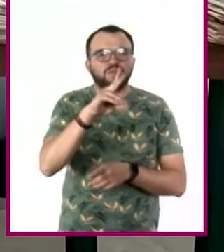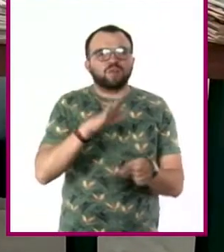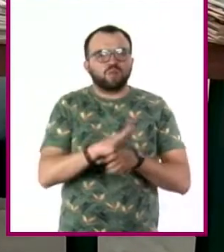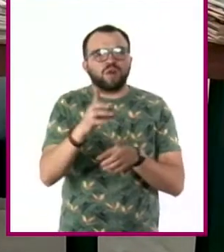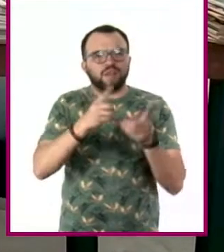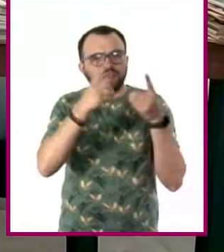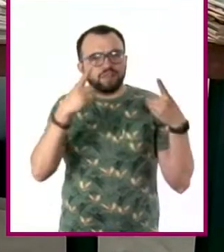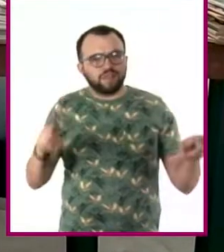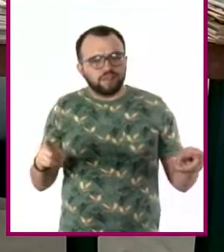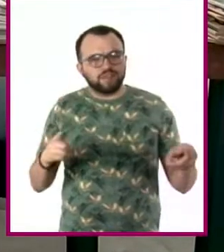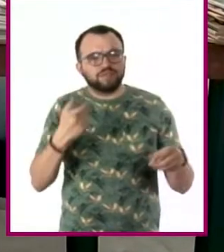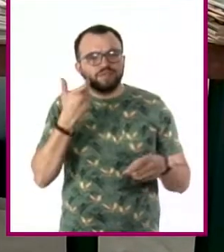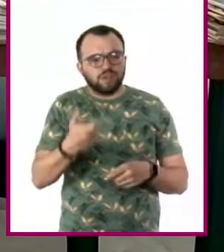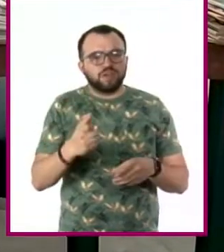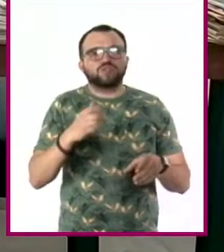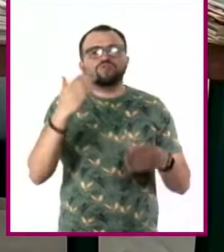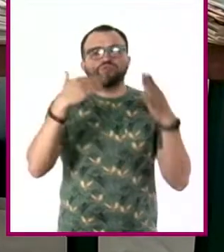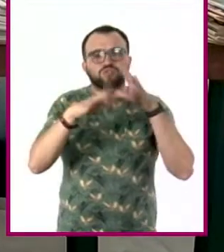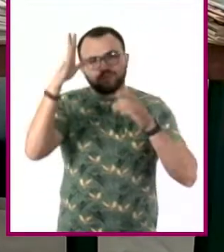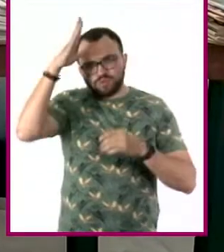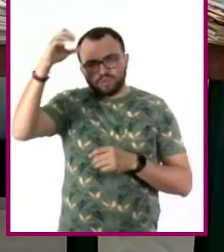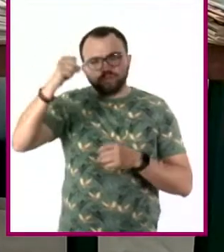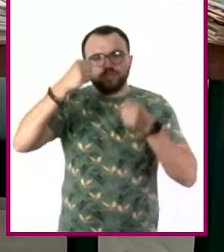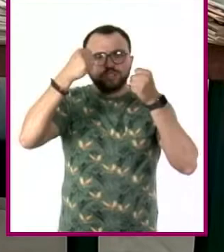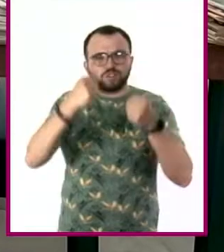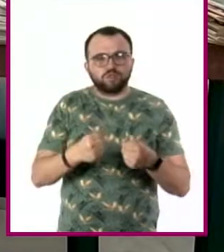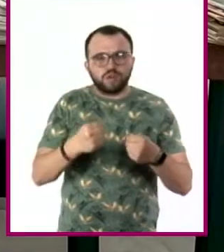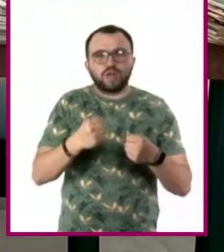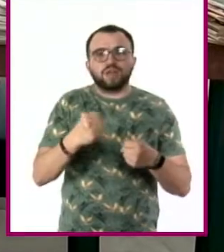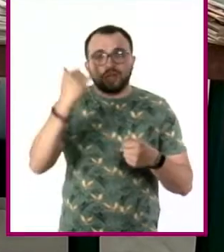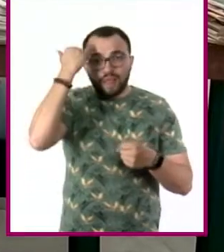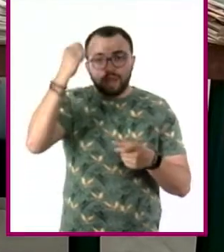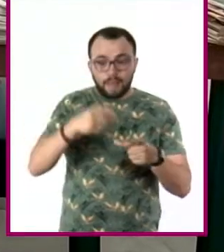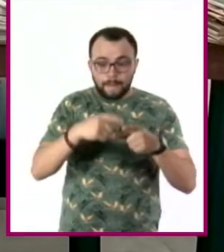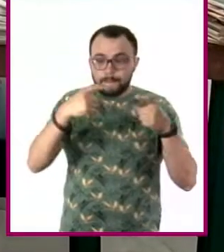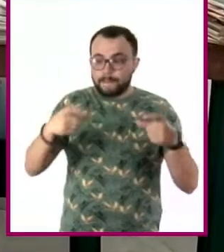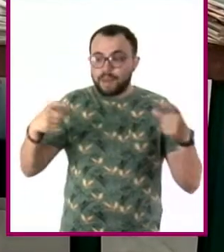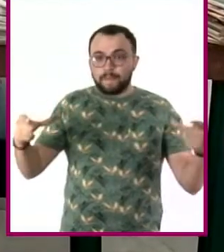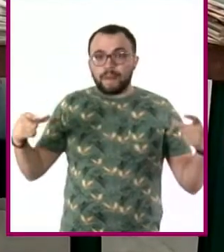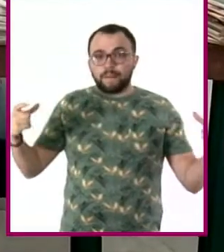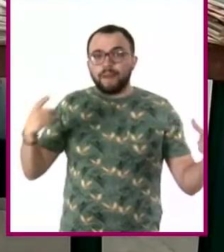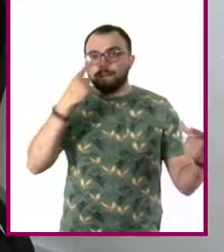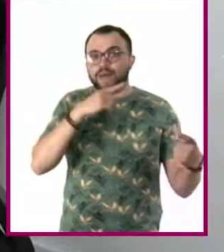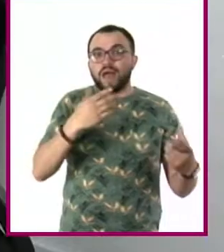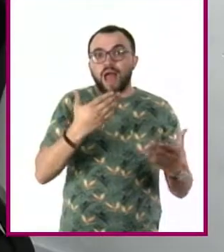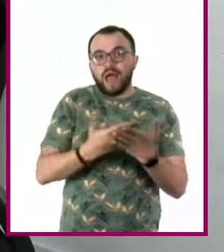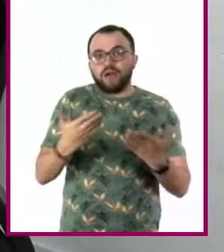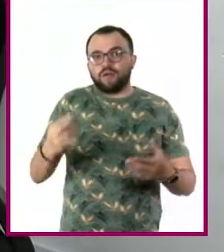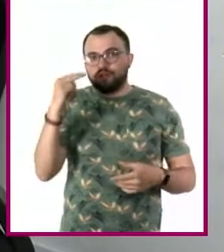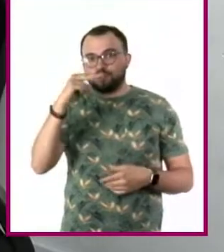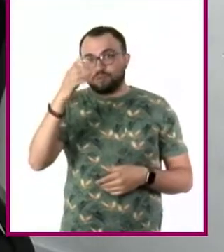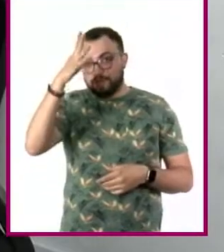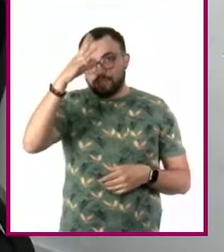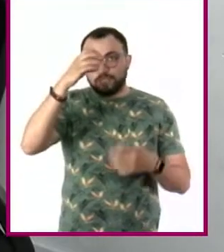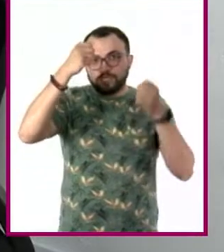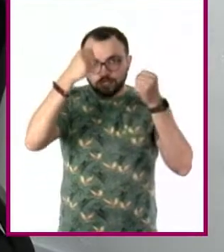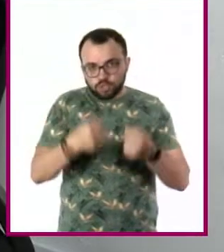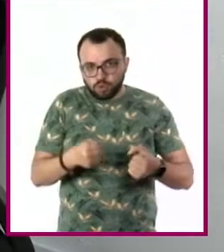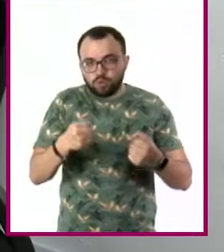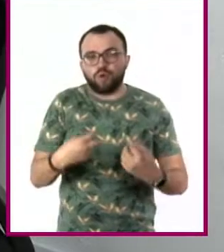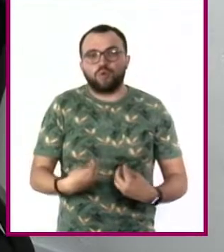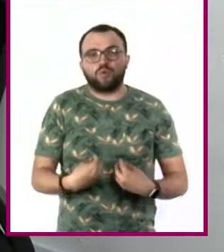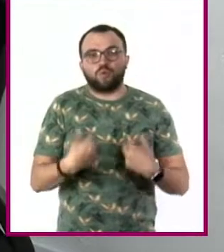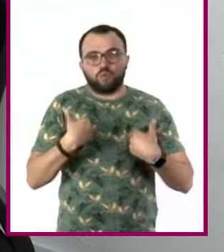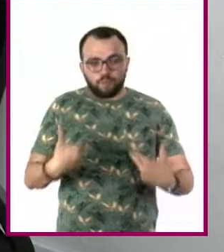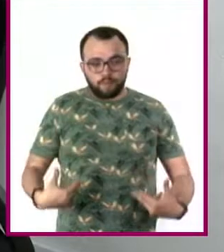del concepto de seguridad, que evolucionó a una idea más amplia para llamarse seguridad humana. Bueno, ahora hay que